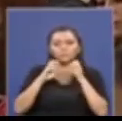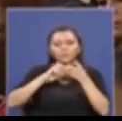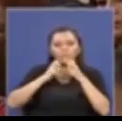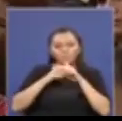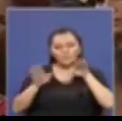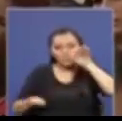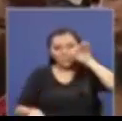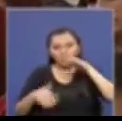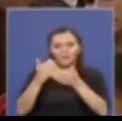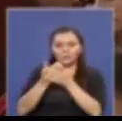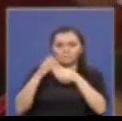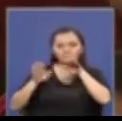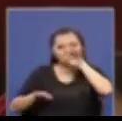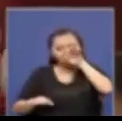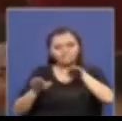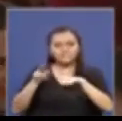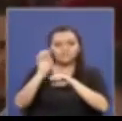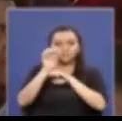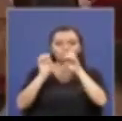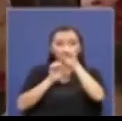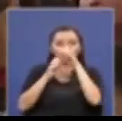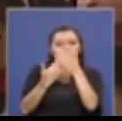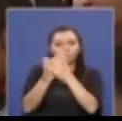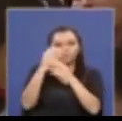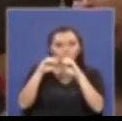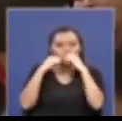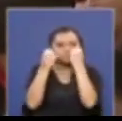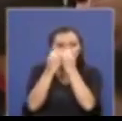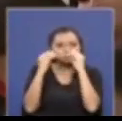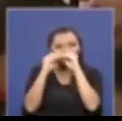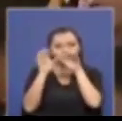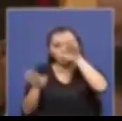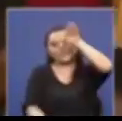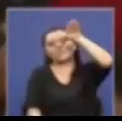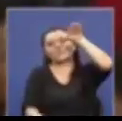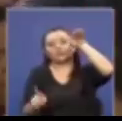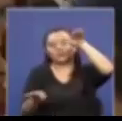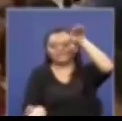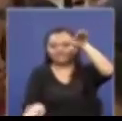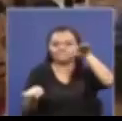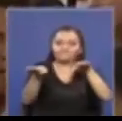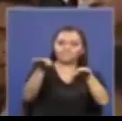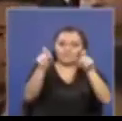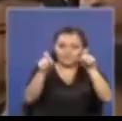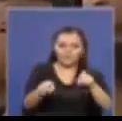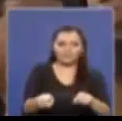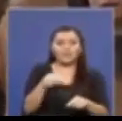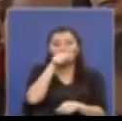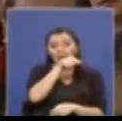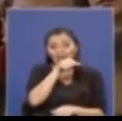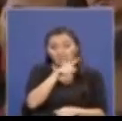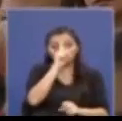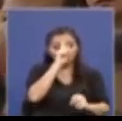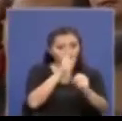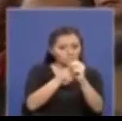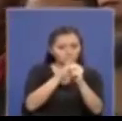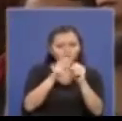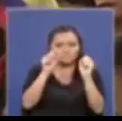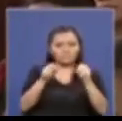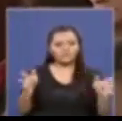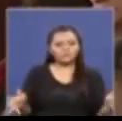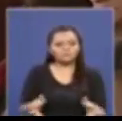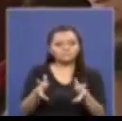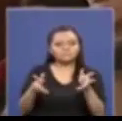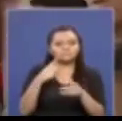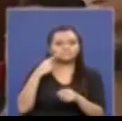inequidad, ¿no? De construcción de justamente una sociedad mucho más desigual. Y en ese marco, lo que estamos nosotros